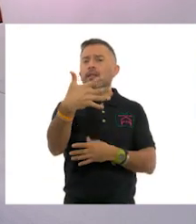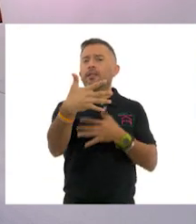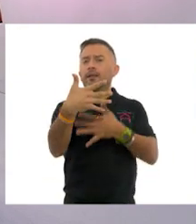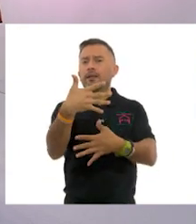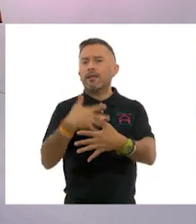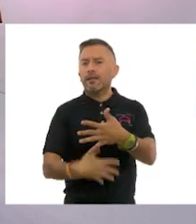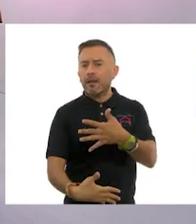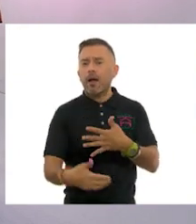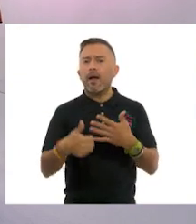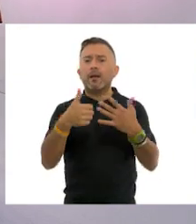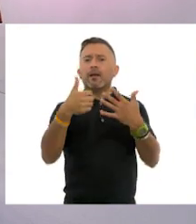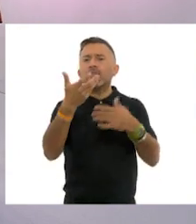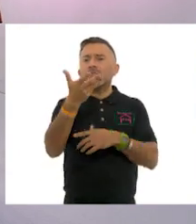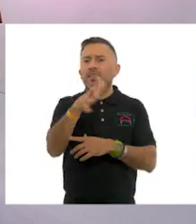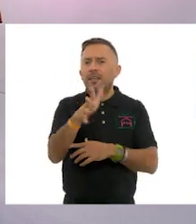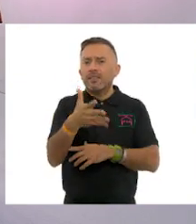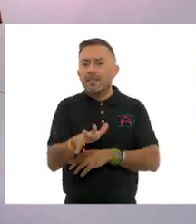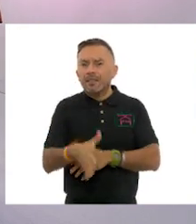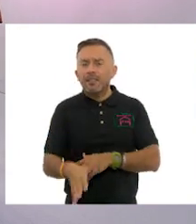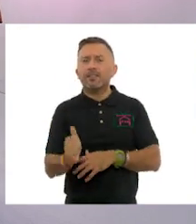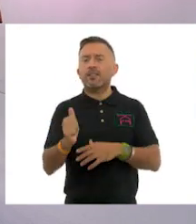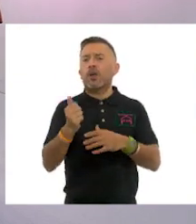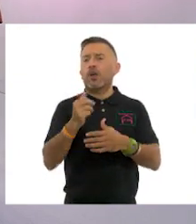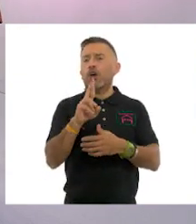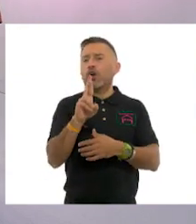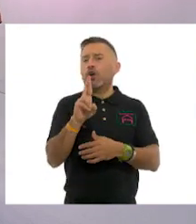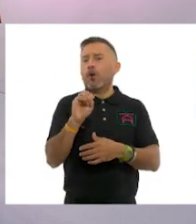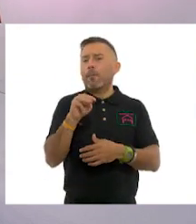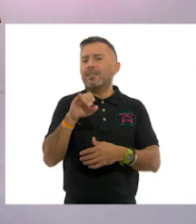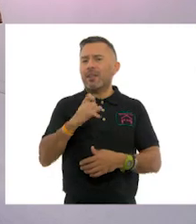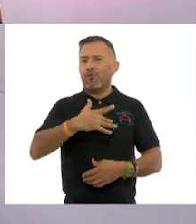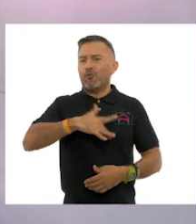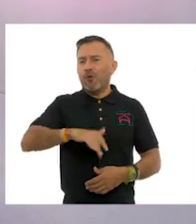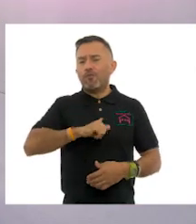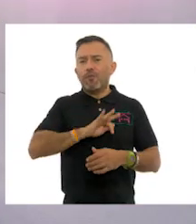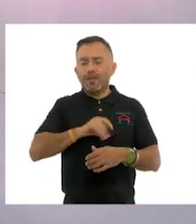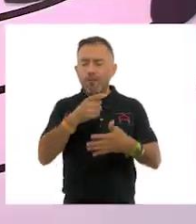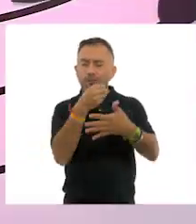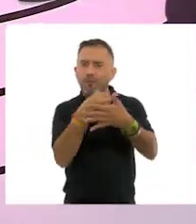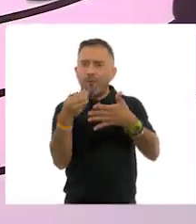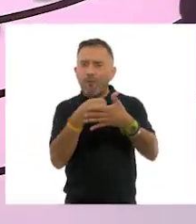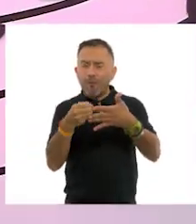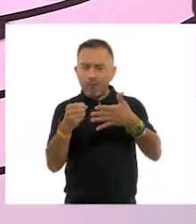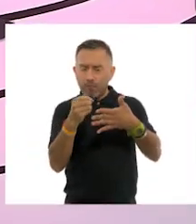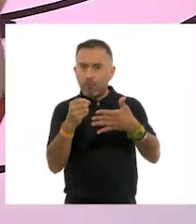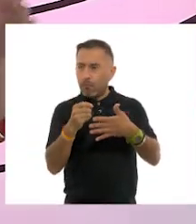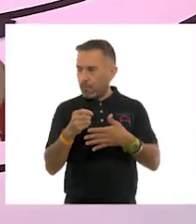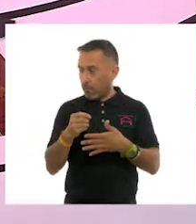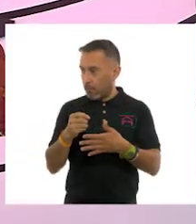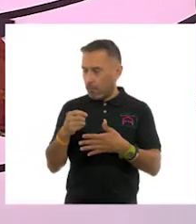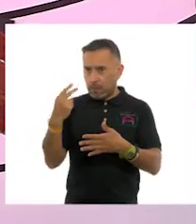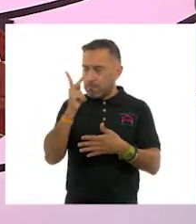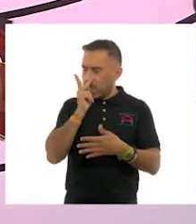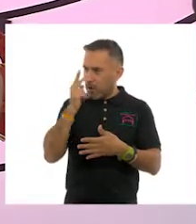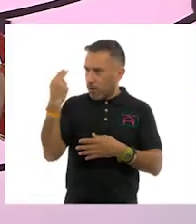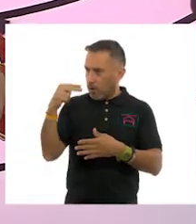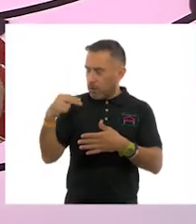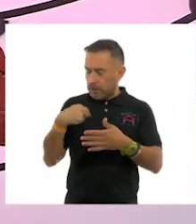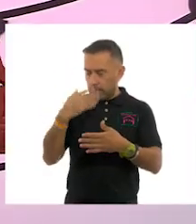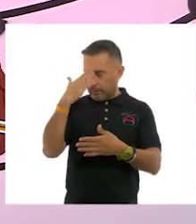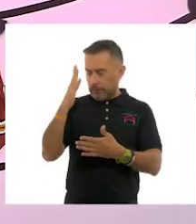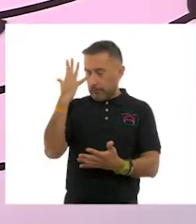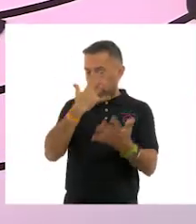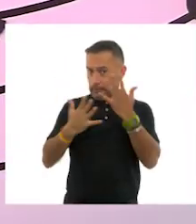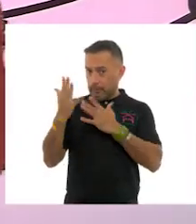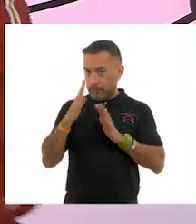romances y otras formas poéticas que se utilizan para ciertos sones. Uy, yo ya me perdí de tantos nombres. Lo que sí quiero